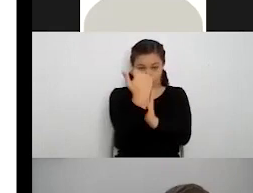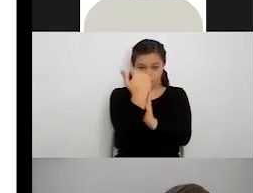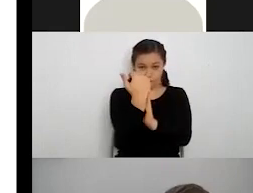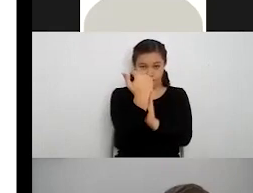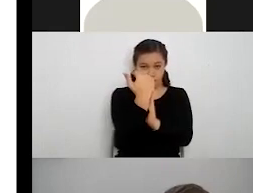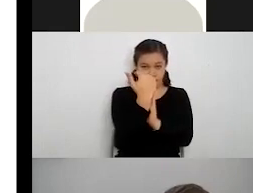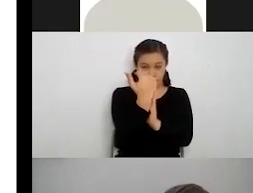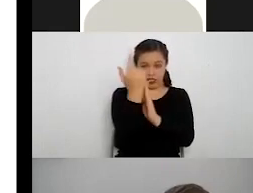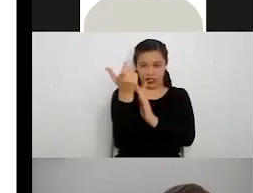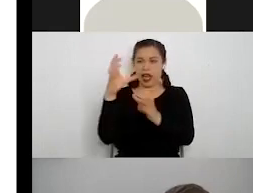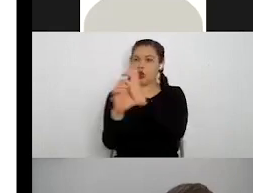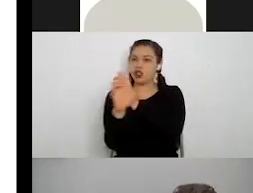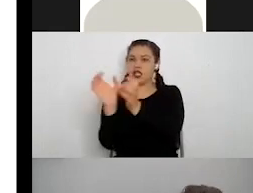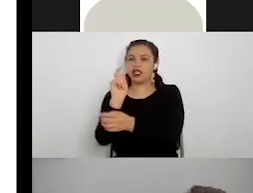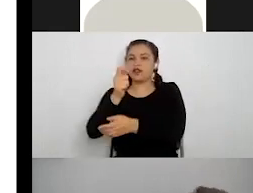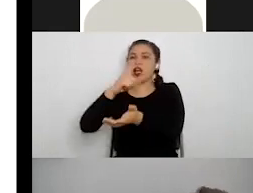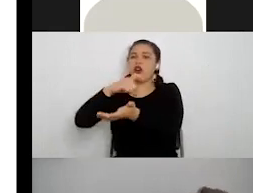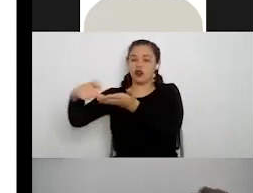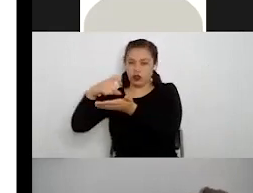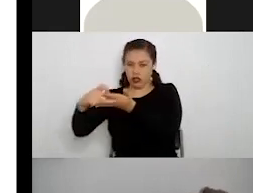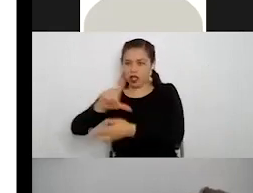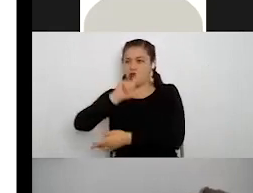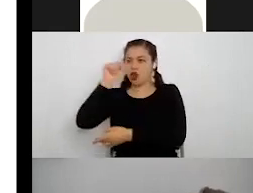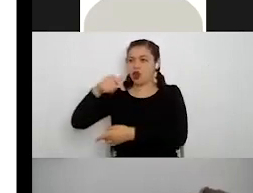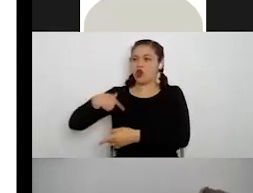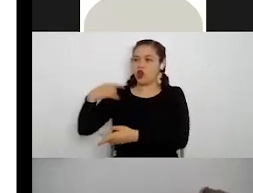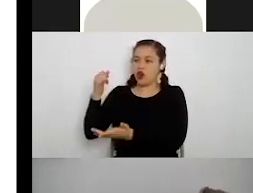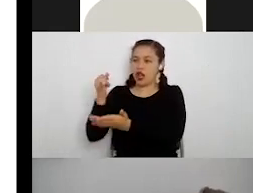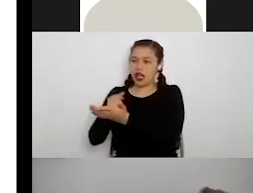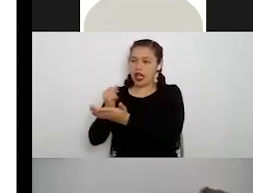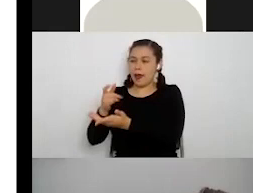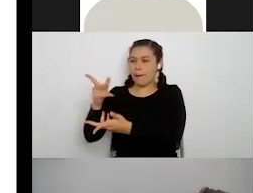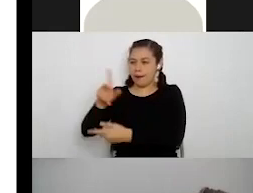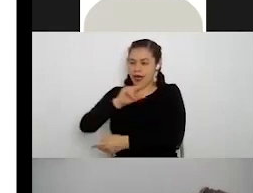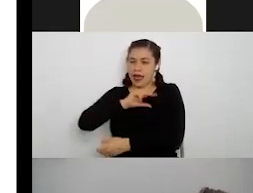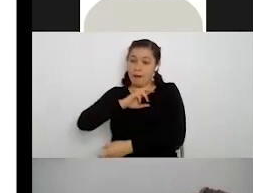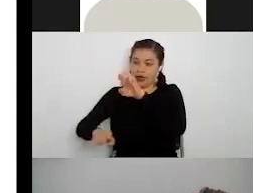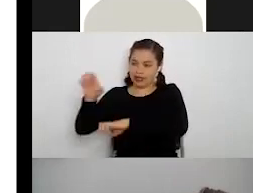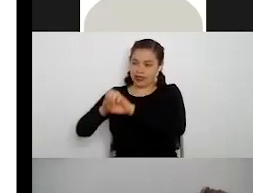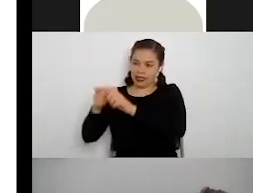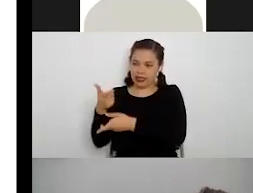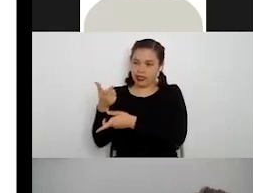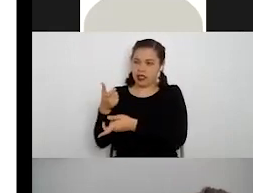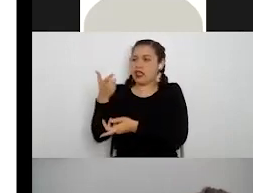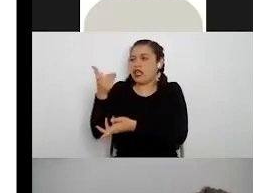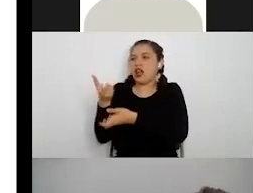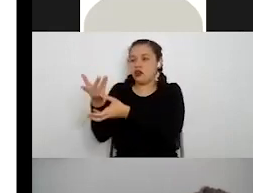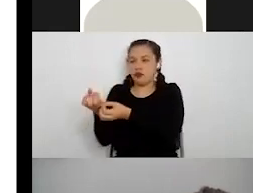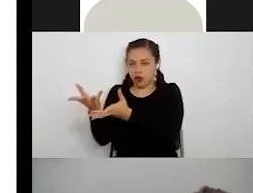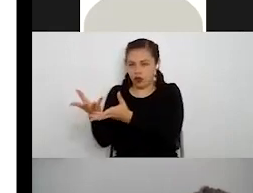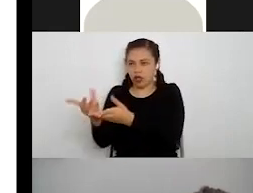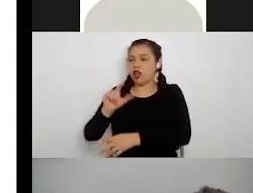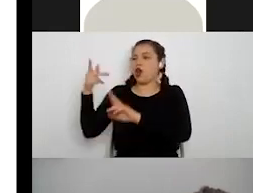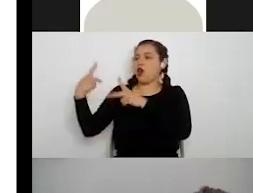lo da el consumo. Luego viene la inversión privada y luego viene el comercio